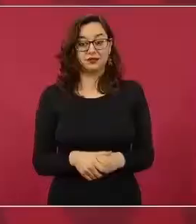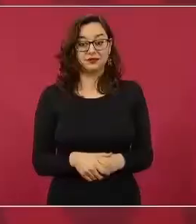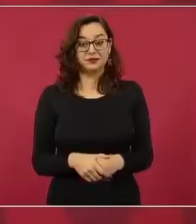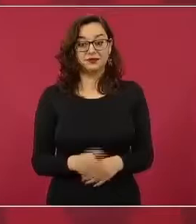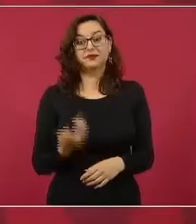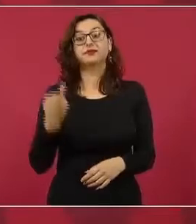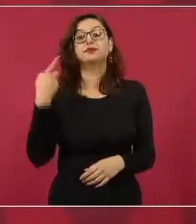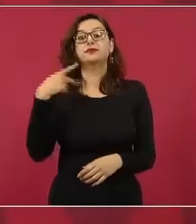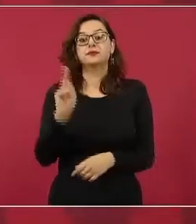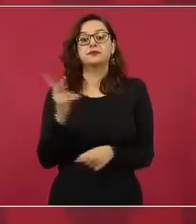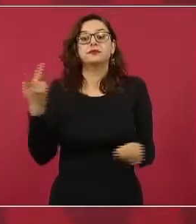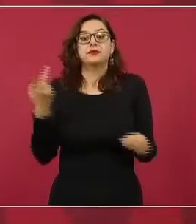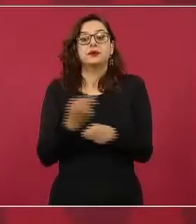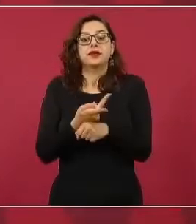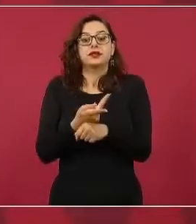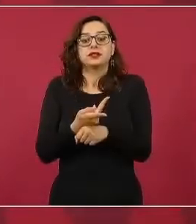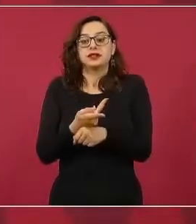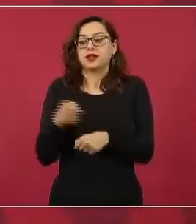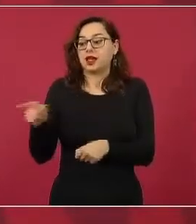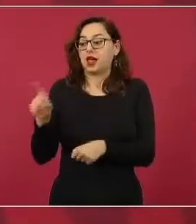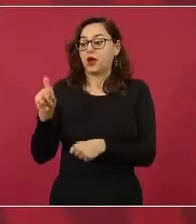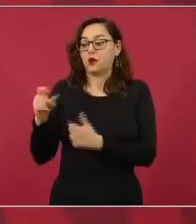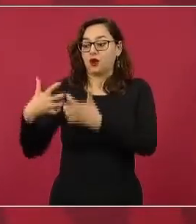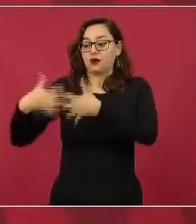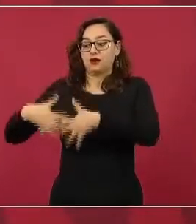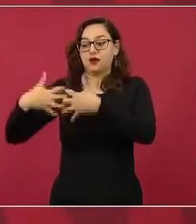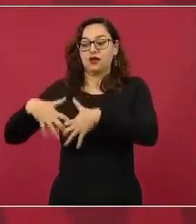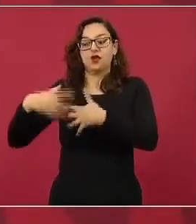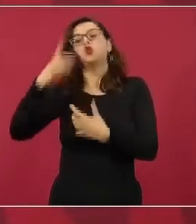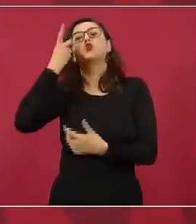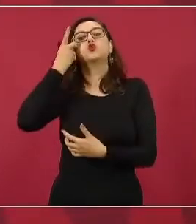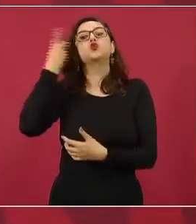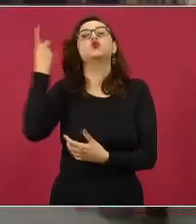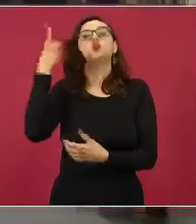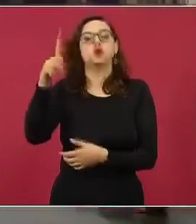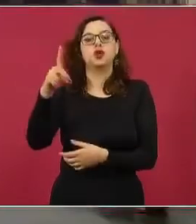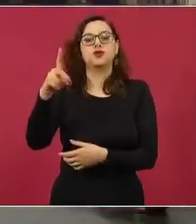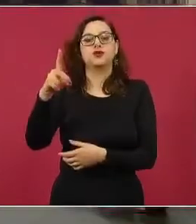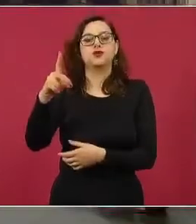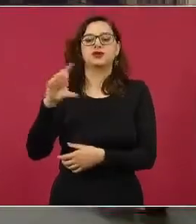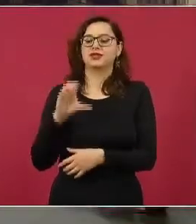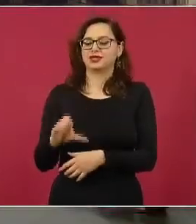mismo no despachan esa energía.